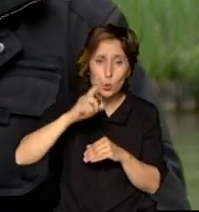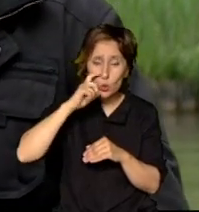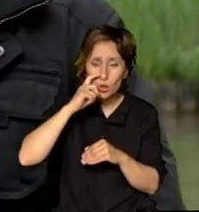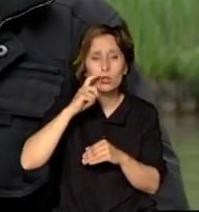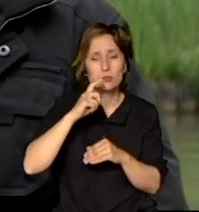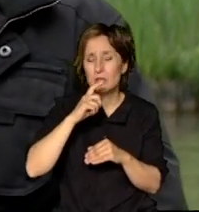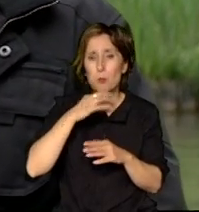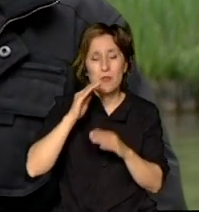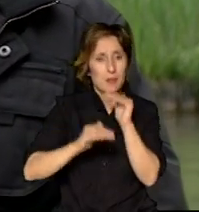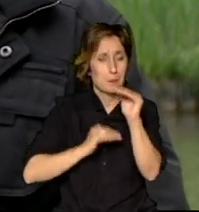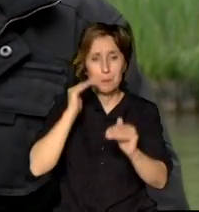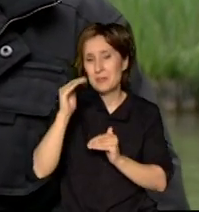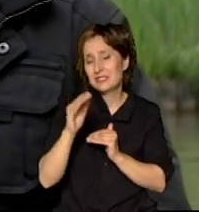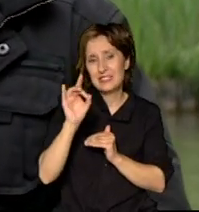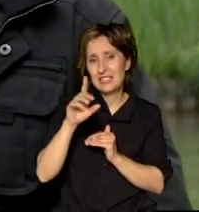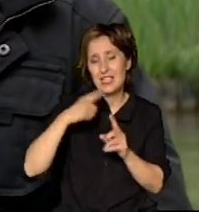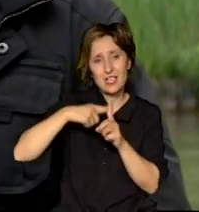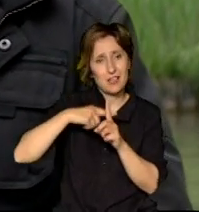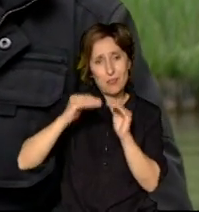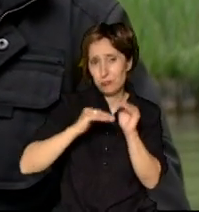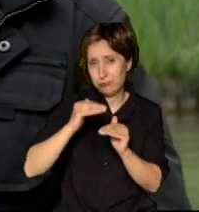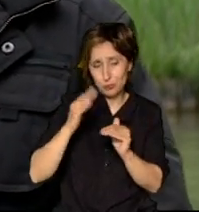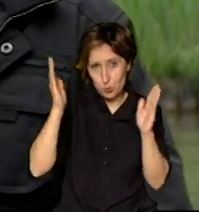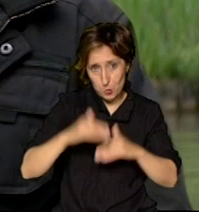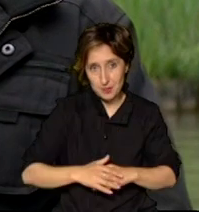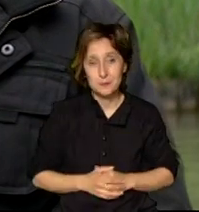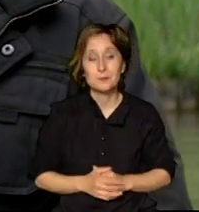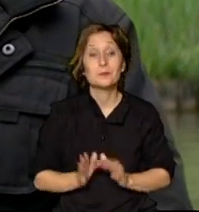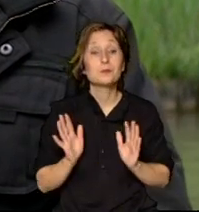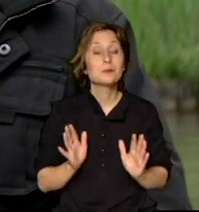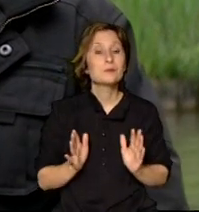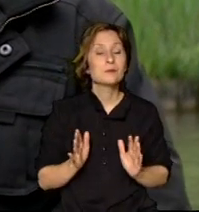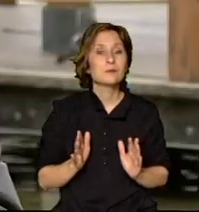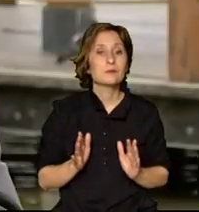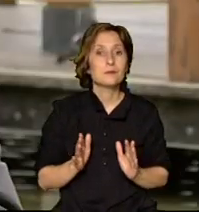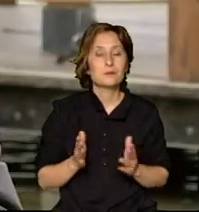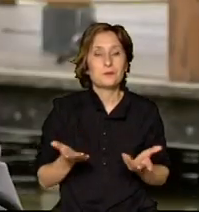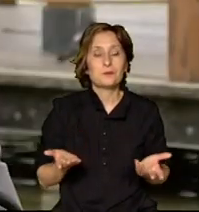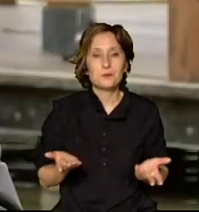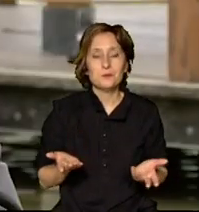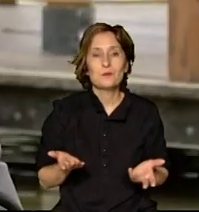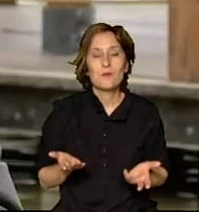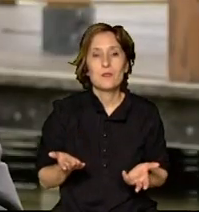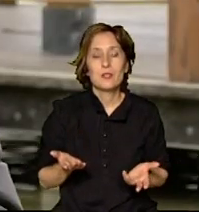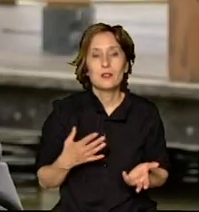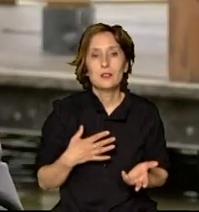no superemos esa temperatura, pero en ese sentido, pues bueno, no podemos decir que es